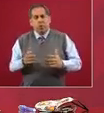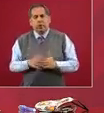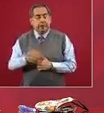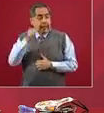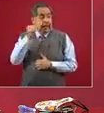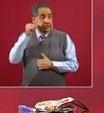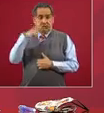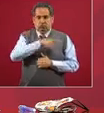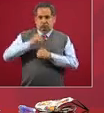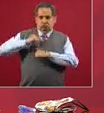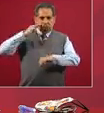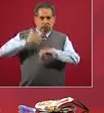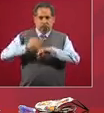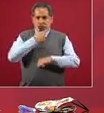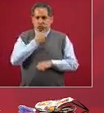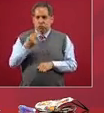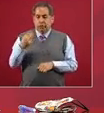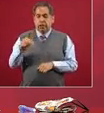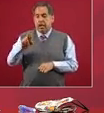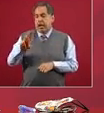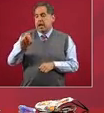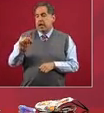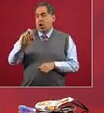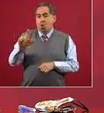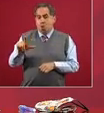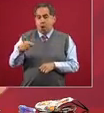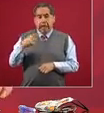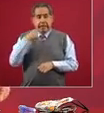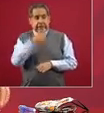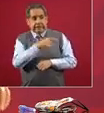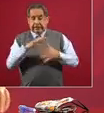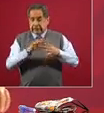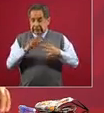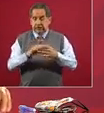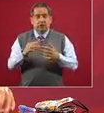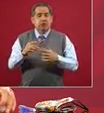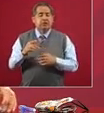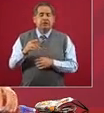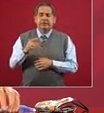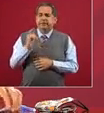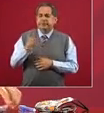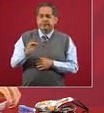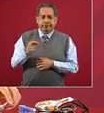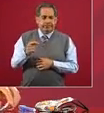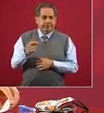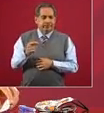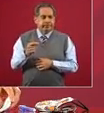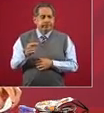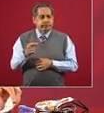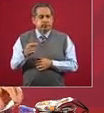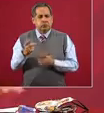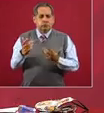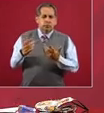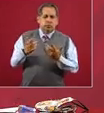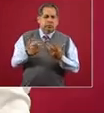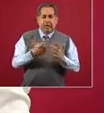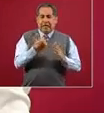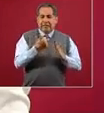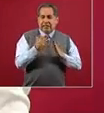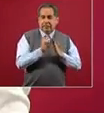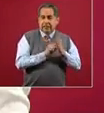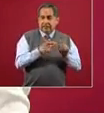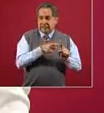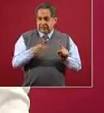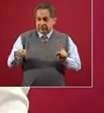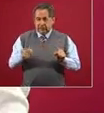el comisionado Raúl Elenes que durante el primer semestre de